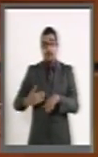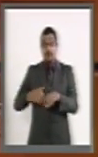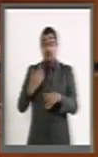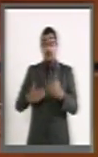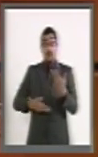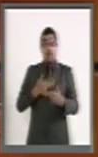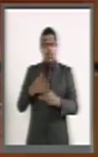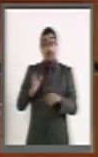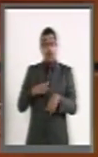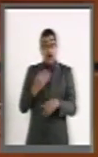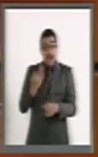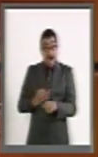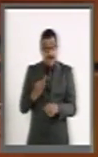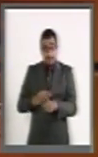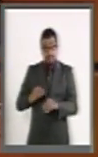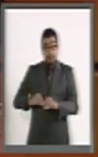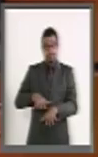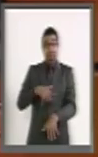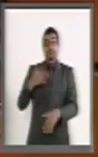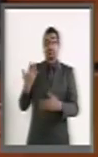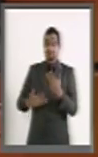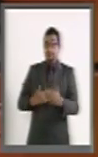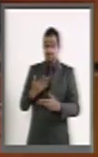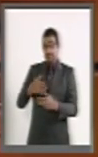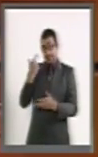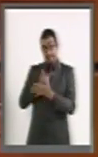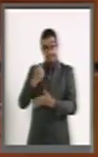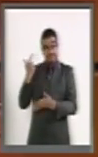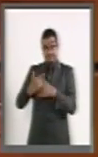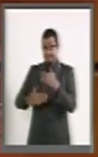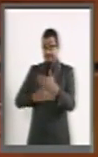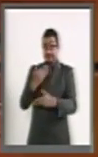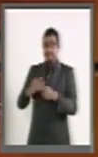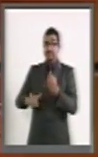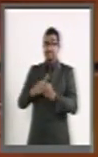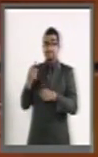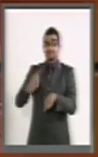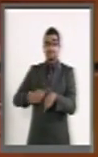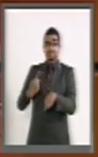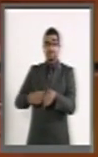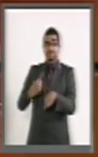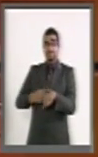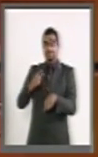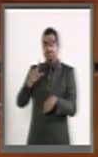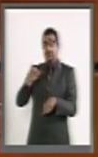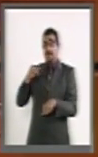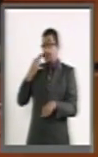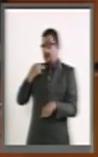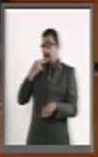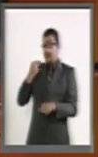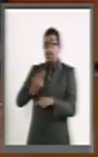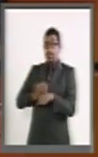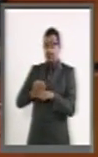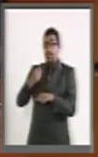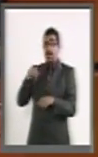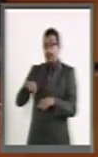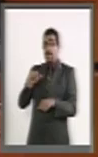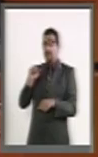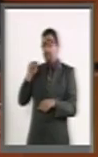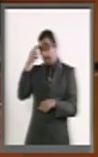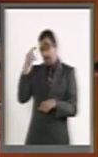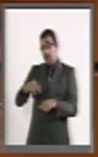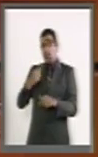estas desalentadoras cifras de control de los diferentes tipos de diabetes mellitus en México y por los altos